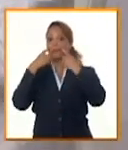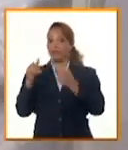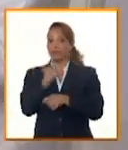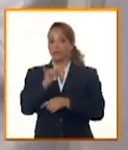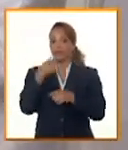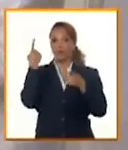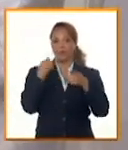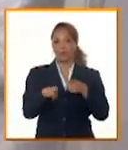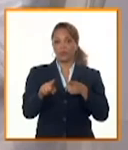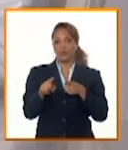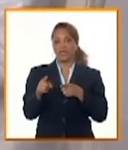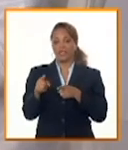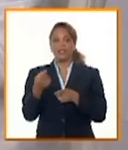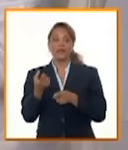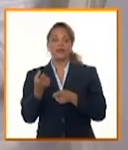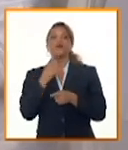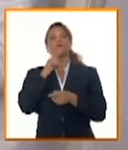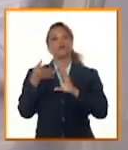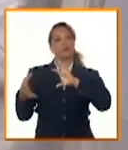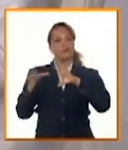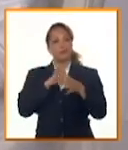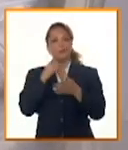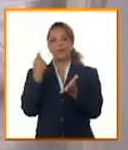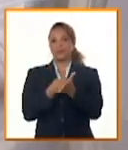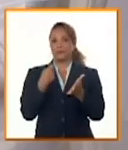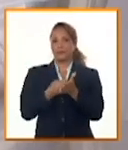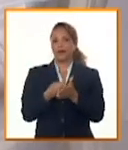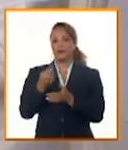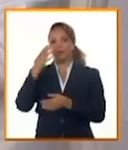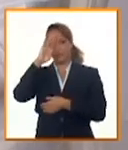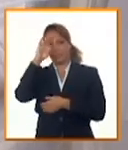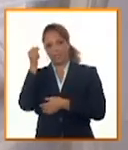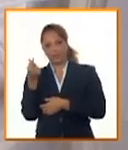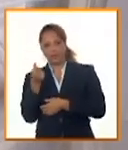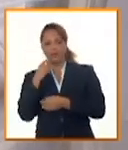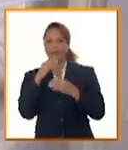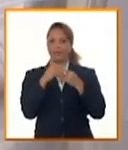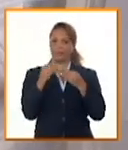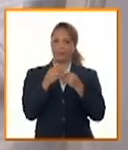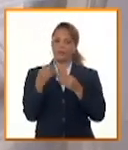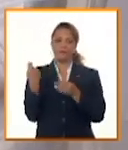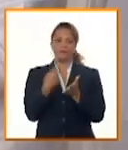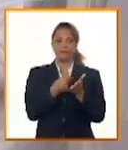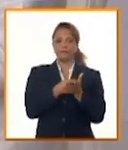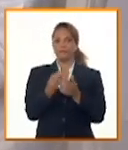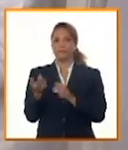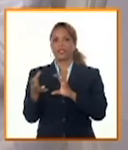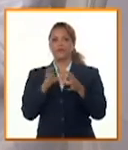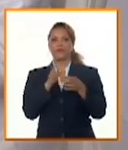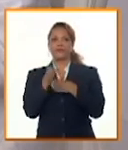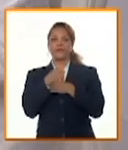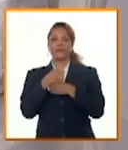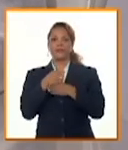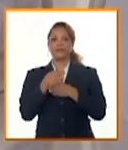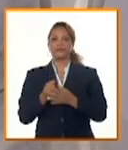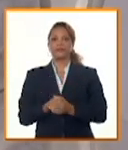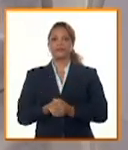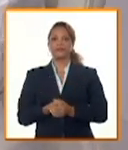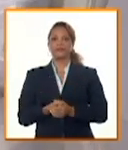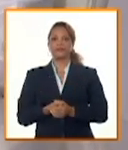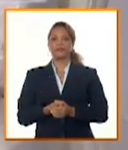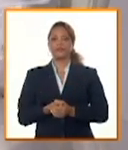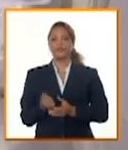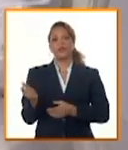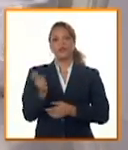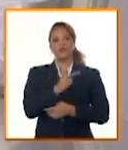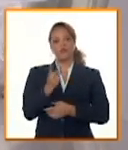olvidamos del monedero porque es una una vía y en moneda nacional y en divisa por eso pusimos ahí en la presentación del transfer móvil y también